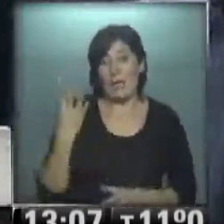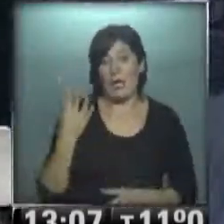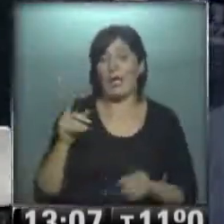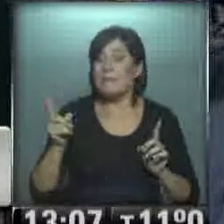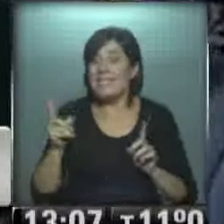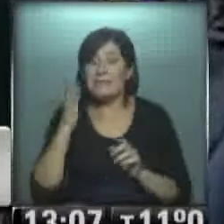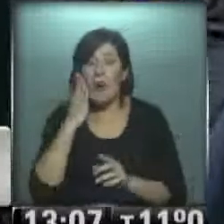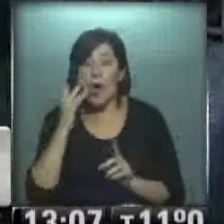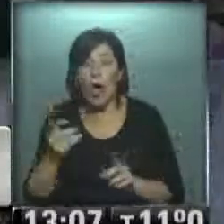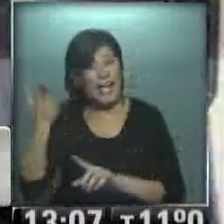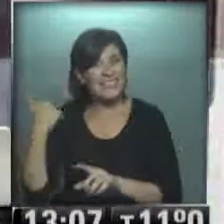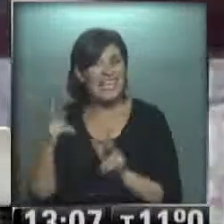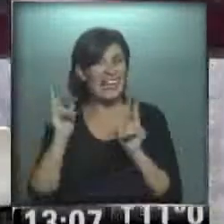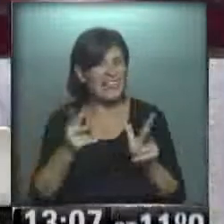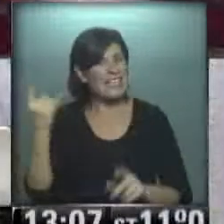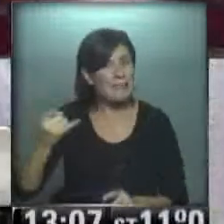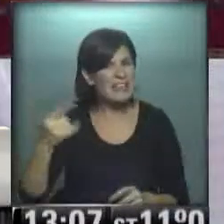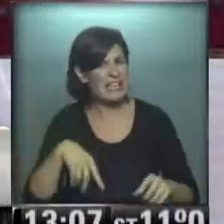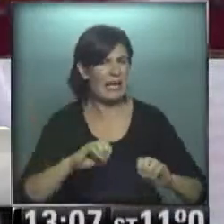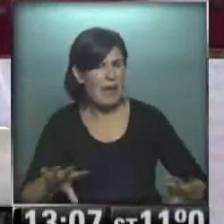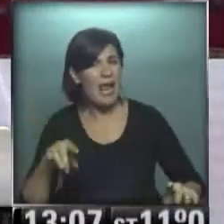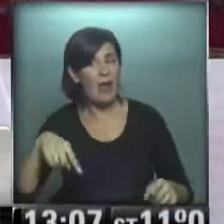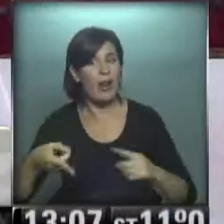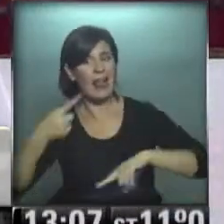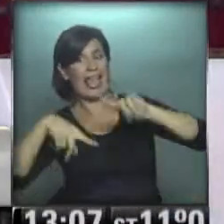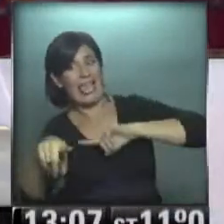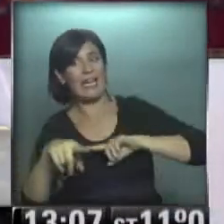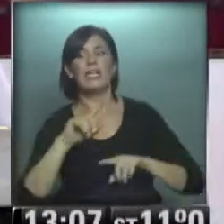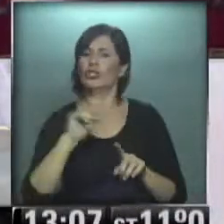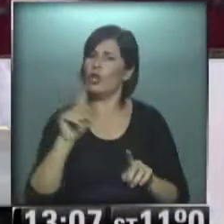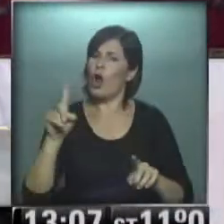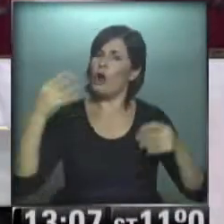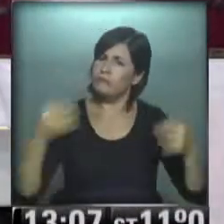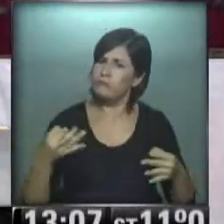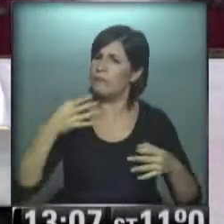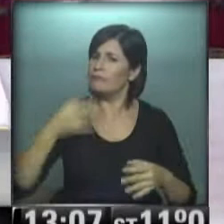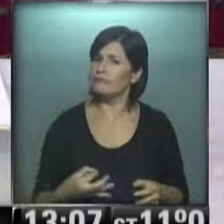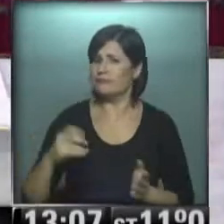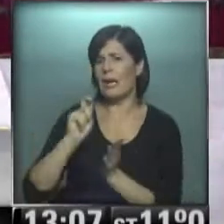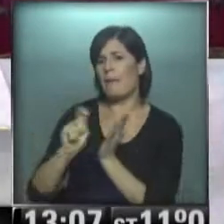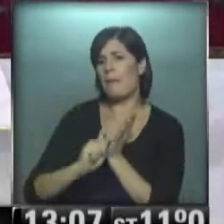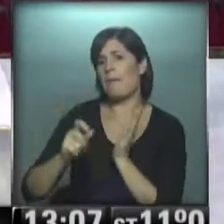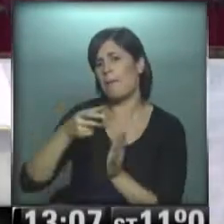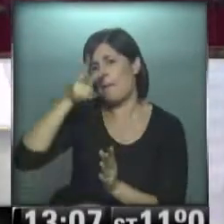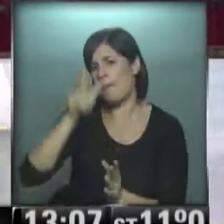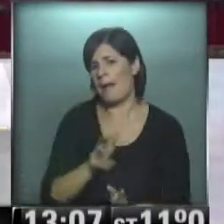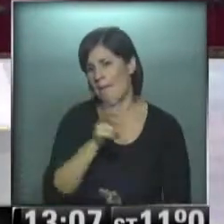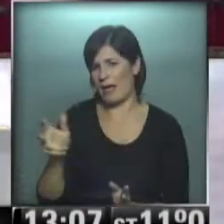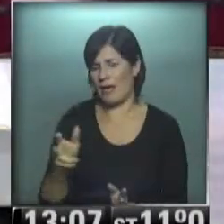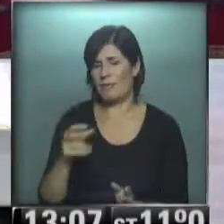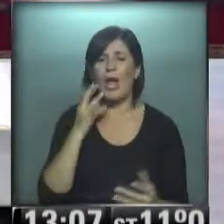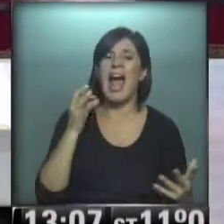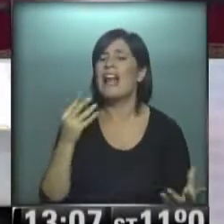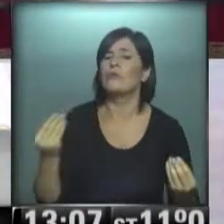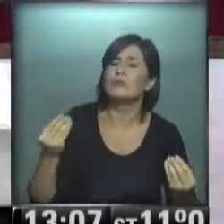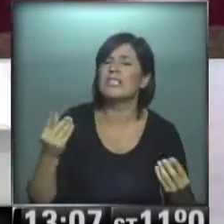quien debió desdecirse de sus dichos, sin dar demasiadas explicaciones del por qué dijo lo que dijo